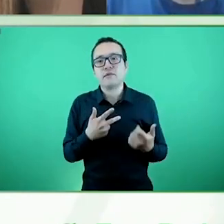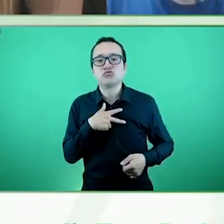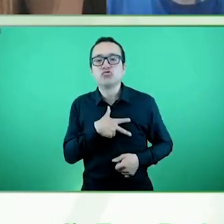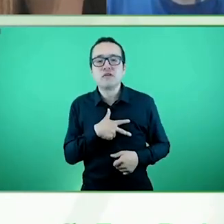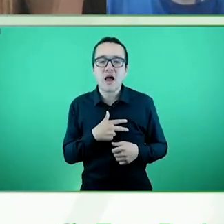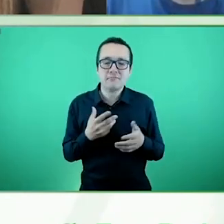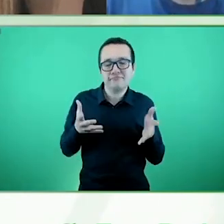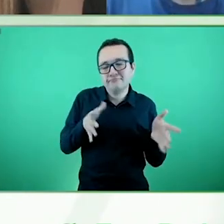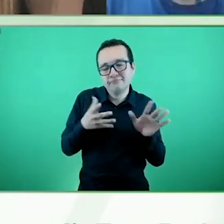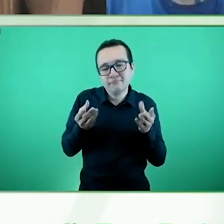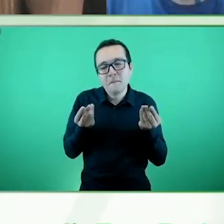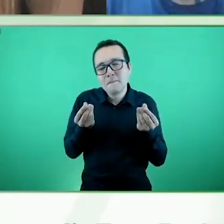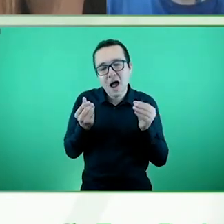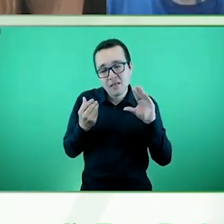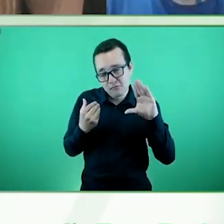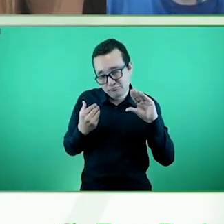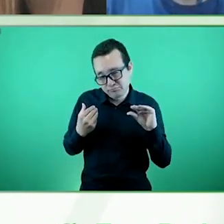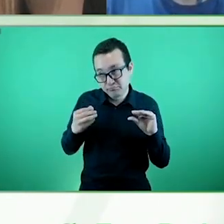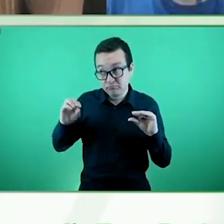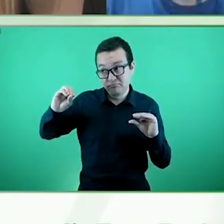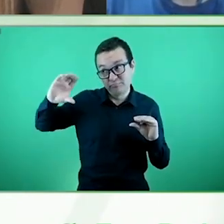en proceso de desarrollo,